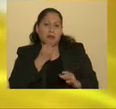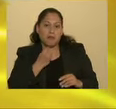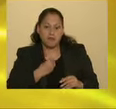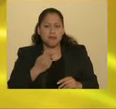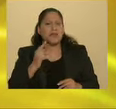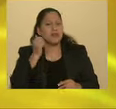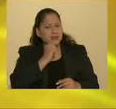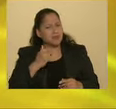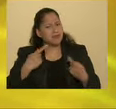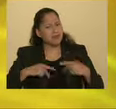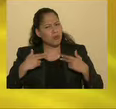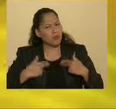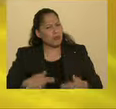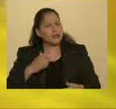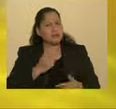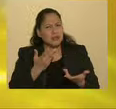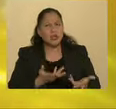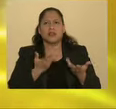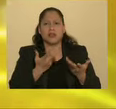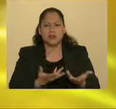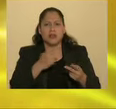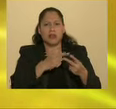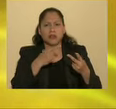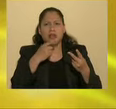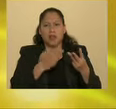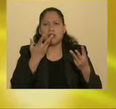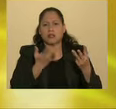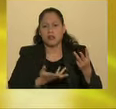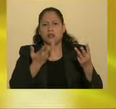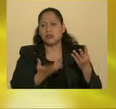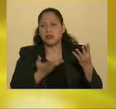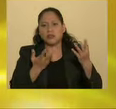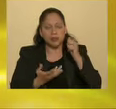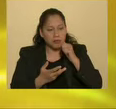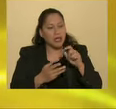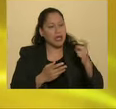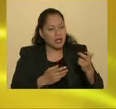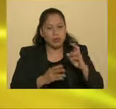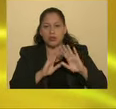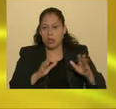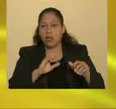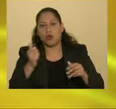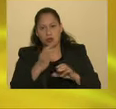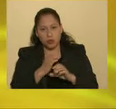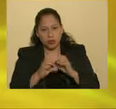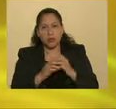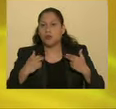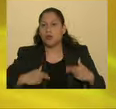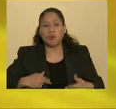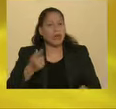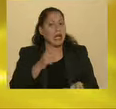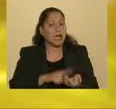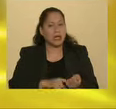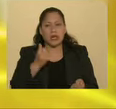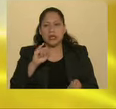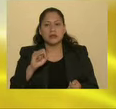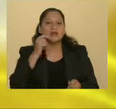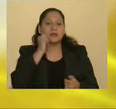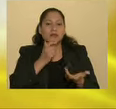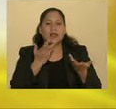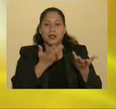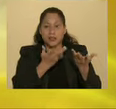deseamos, ¿no, Martín? ¿O no? Todo el tiempo. O sea, se cumple cumples un deseo, deseas otra cosa. Es la condición del ser humano. Uh-huh. ¿No? Todo el tiempo, perfecto.